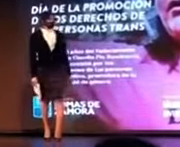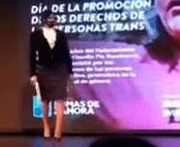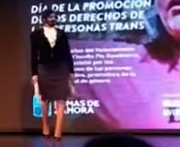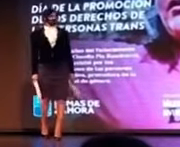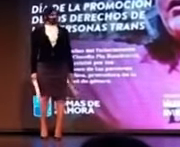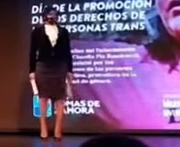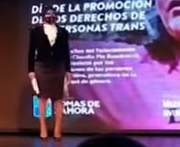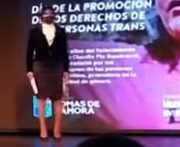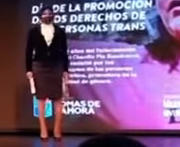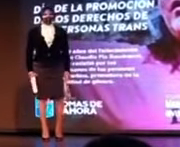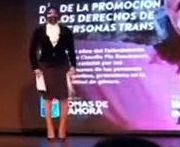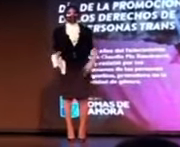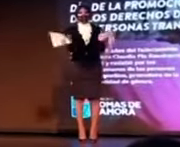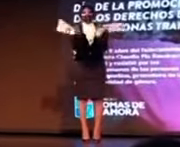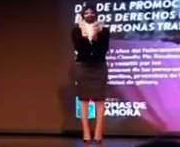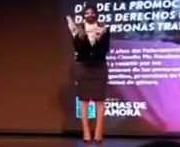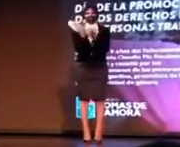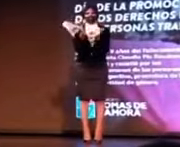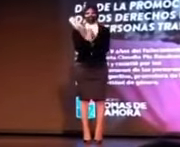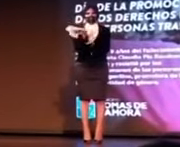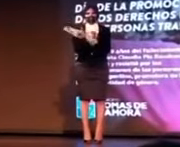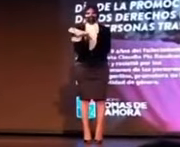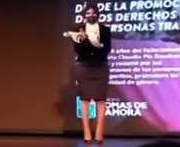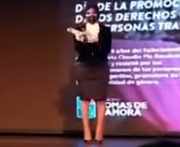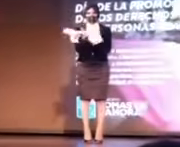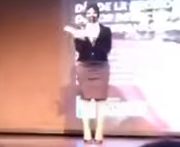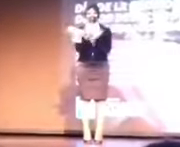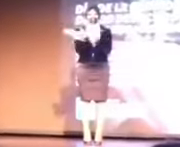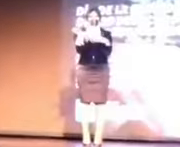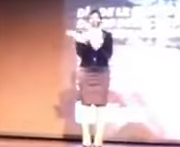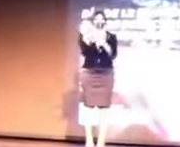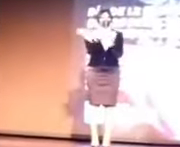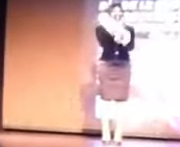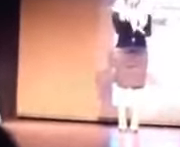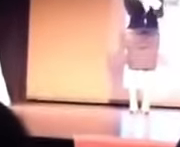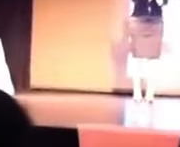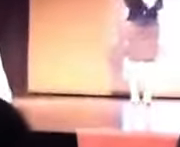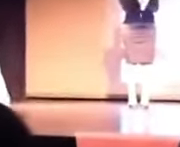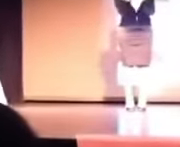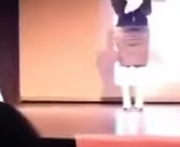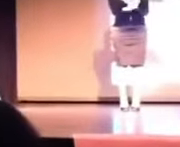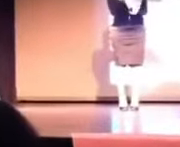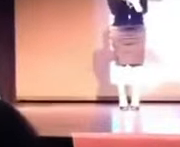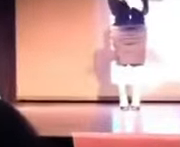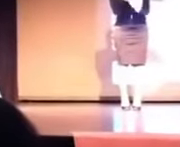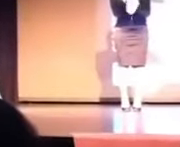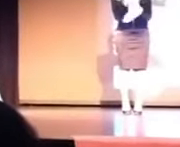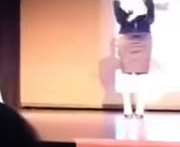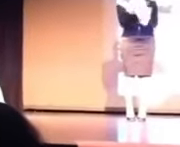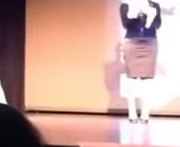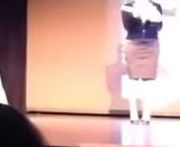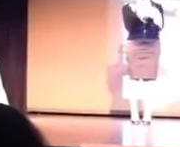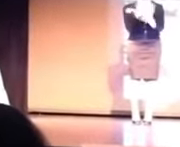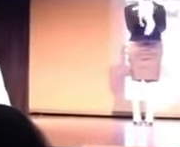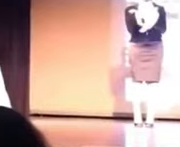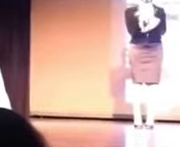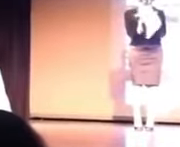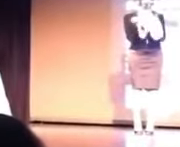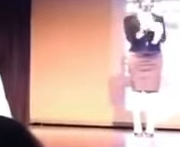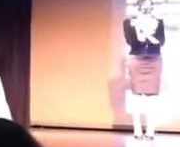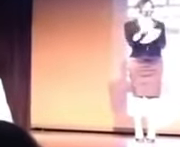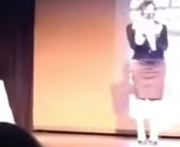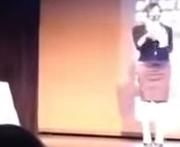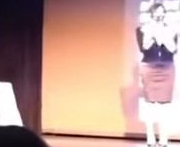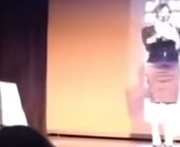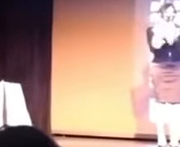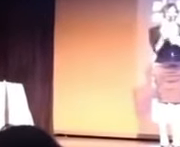nosotros la señora presidenta del Honorable Consejo Deliberante de Loma de Zamora, María Lessi. La señora titular